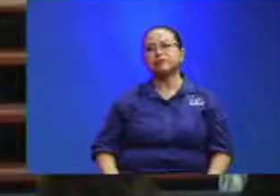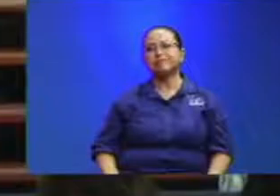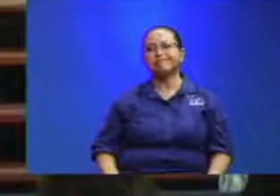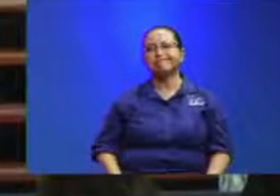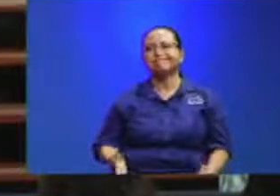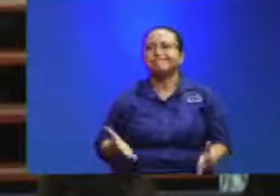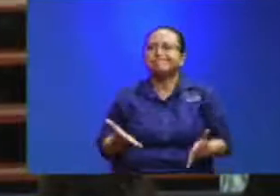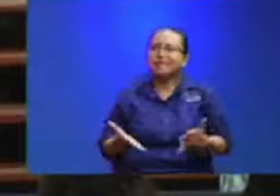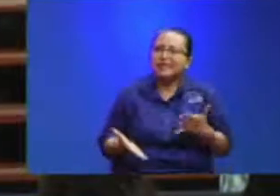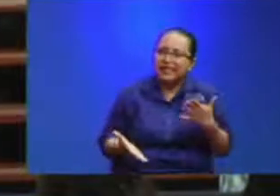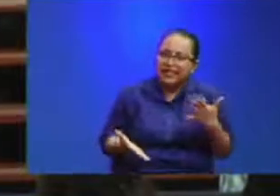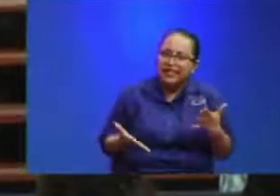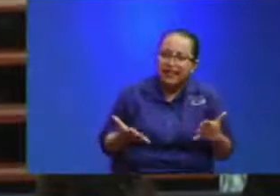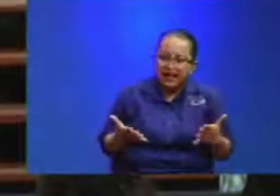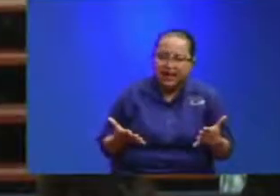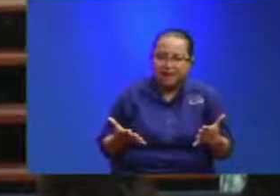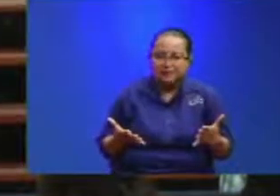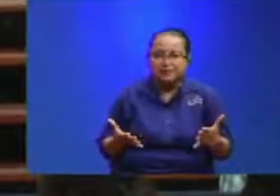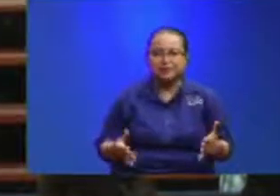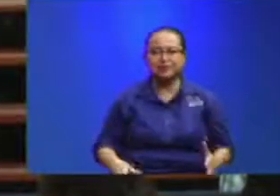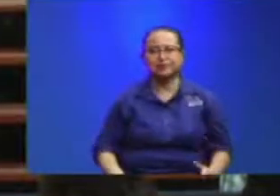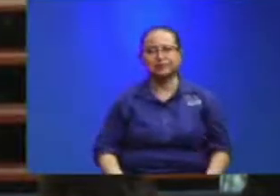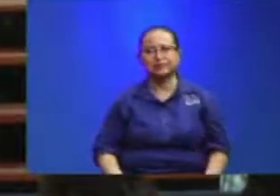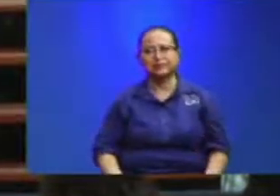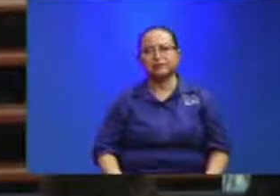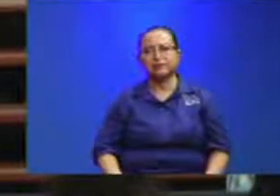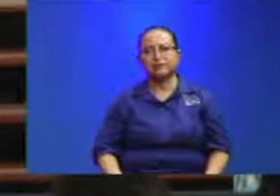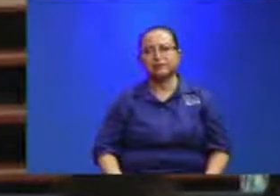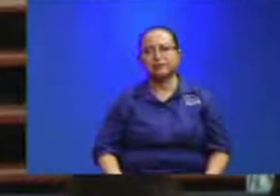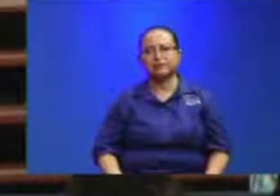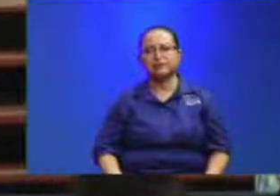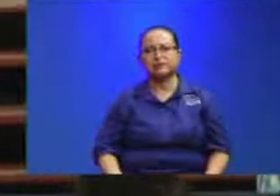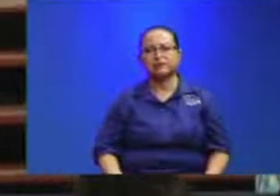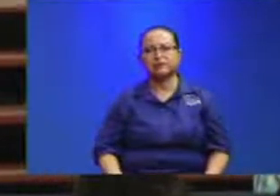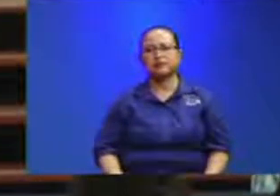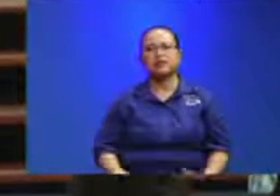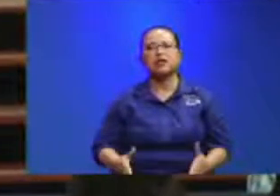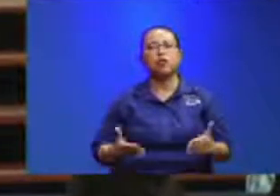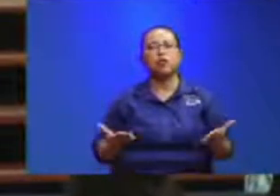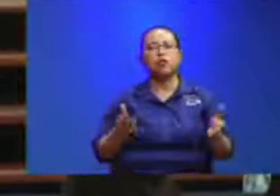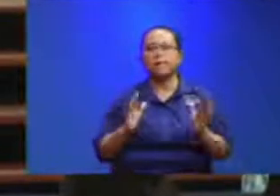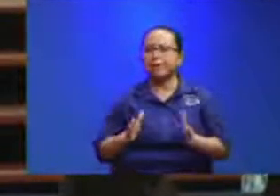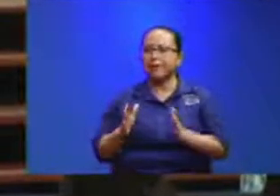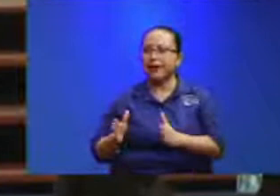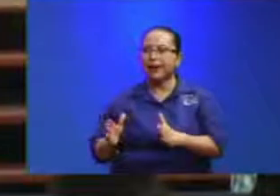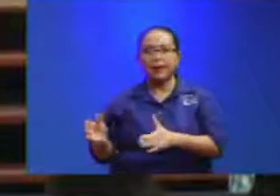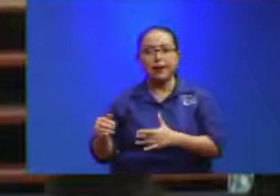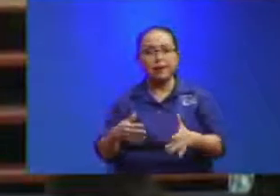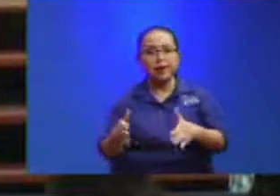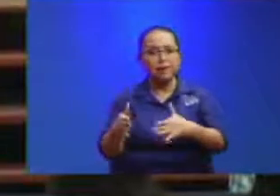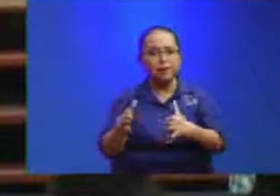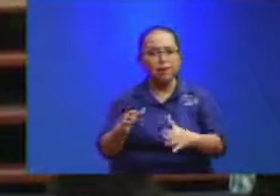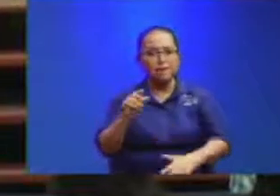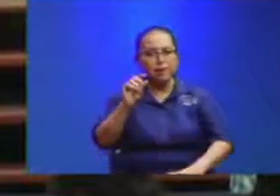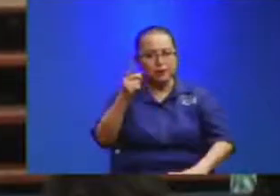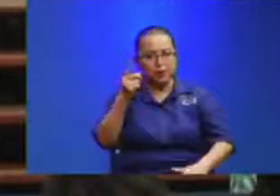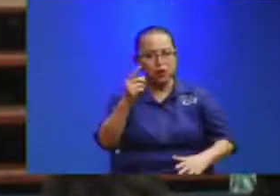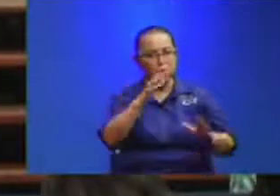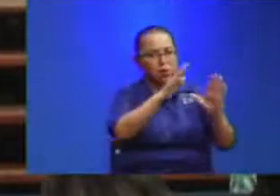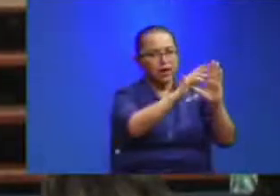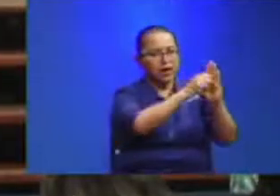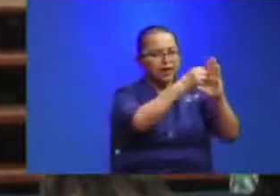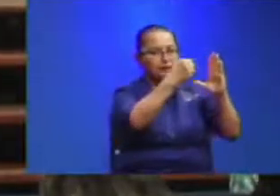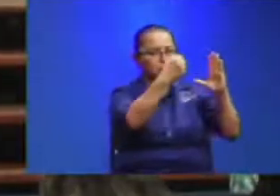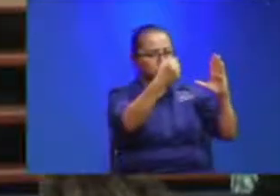que para ahora que como vamos a hacer para reparar el camino para preparar el camino lo primero es pasar por las puertas